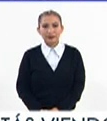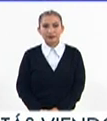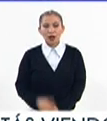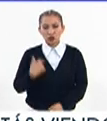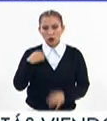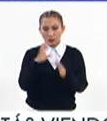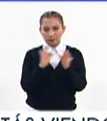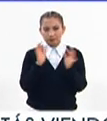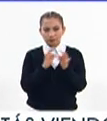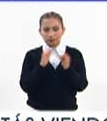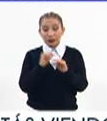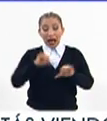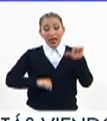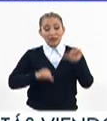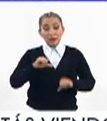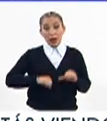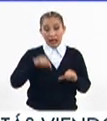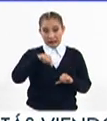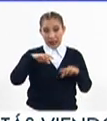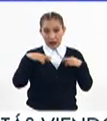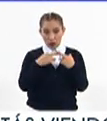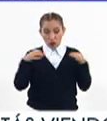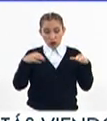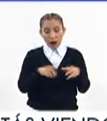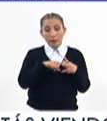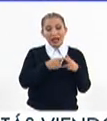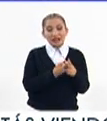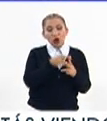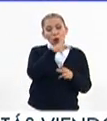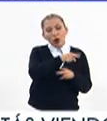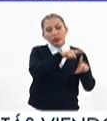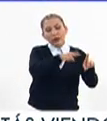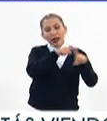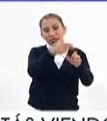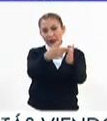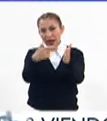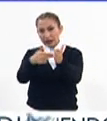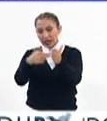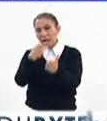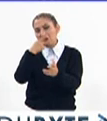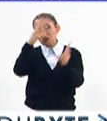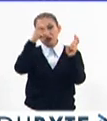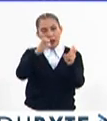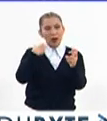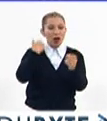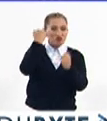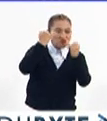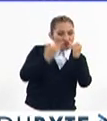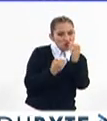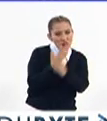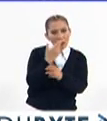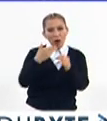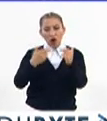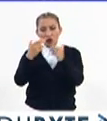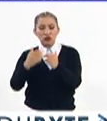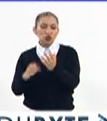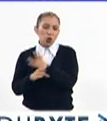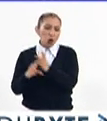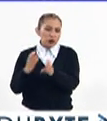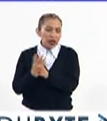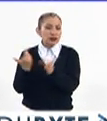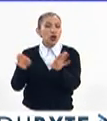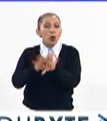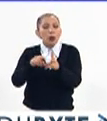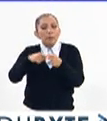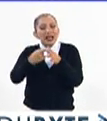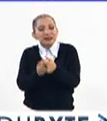Te platico que las actividades de este encuentro iniciaron con una serie de talleres que abordaron temas de emprendedurismo, de innovación y de